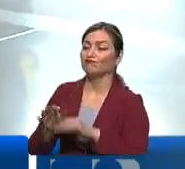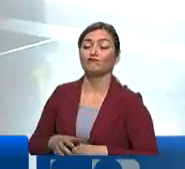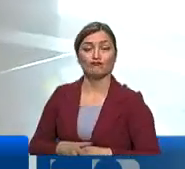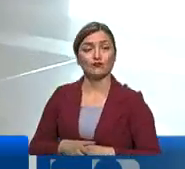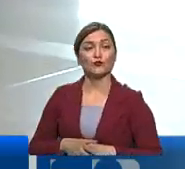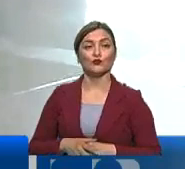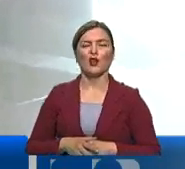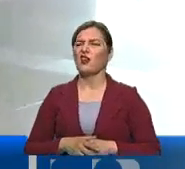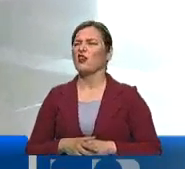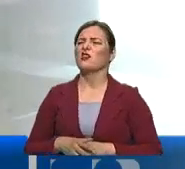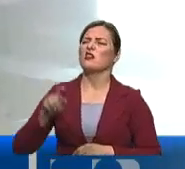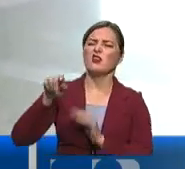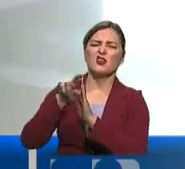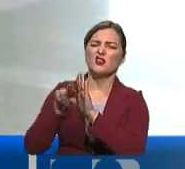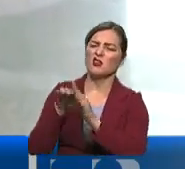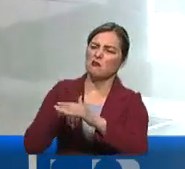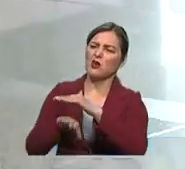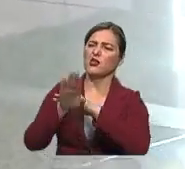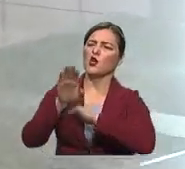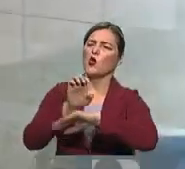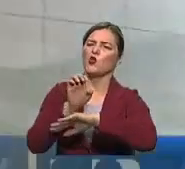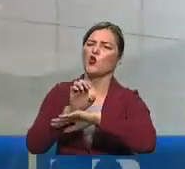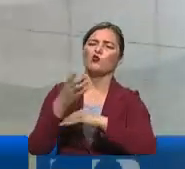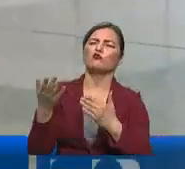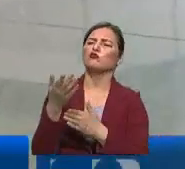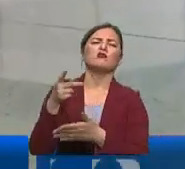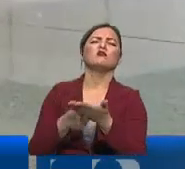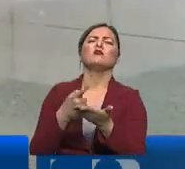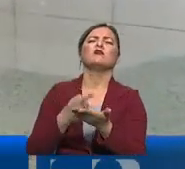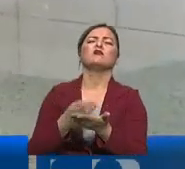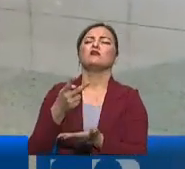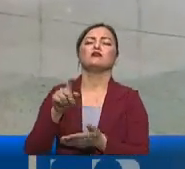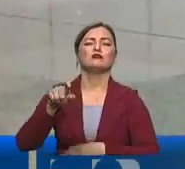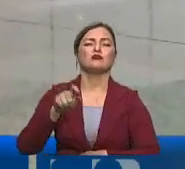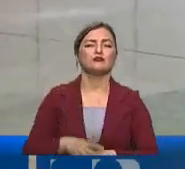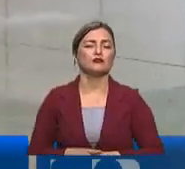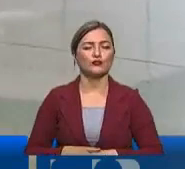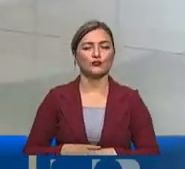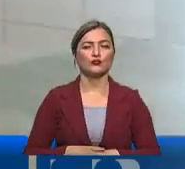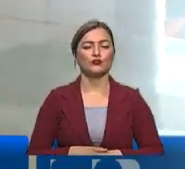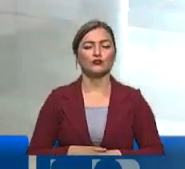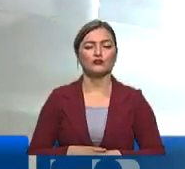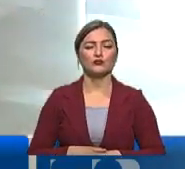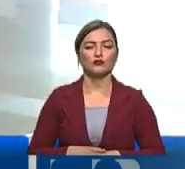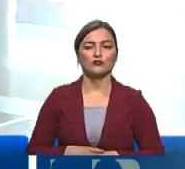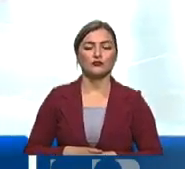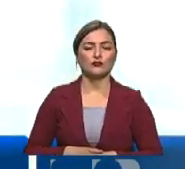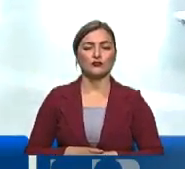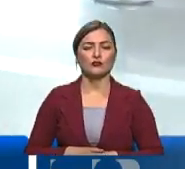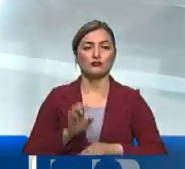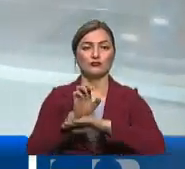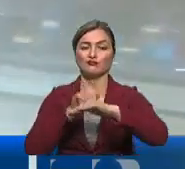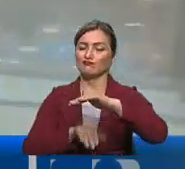los requisitos que se necesita para poder ingresar a Ecuador continental. Sí, a Ecuador continental para el ingreso al